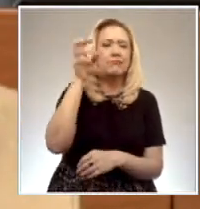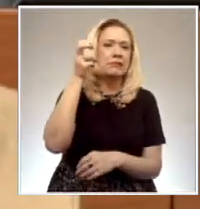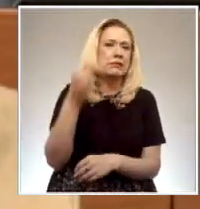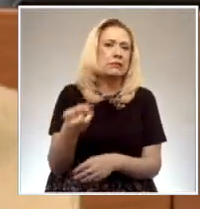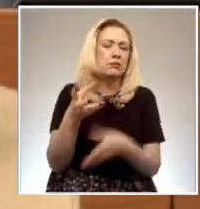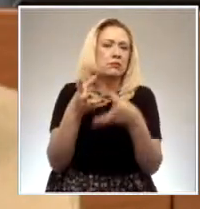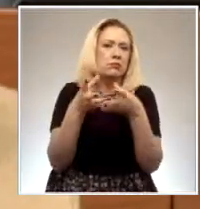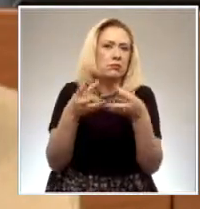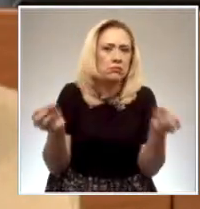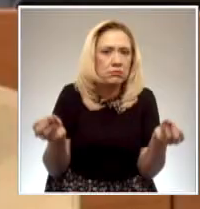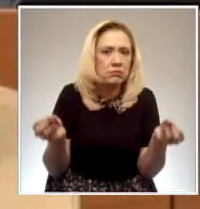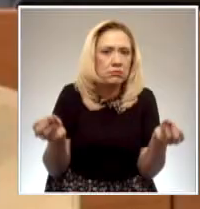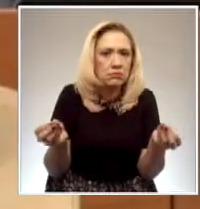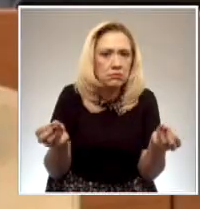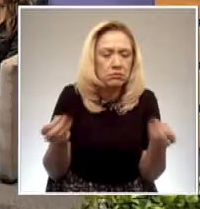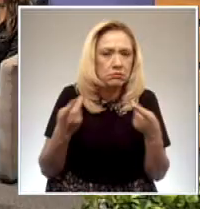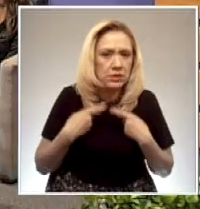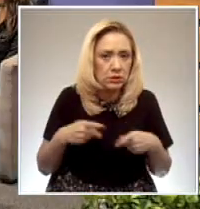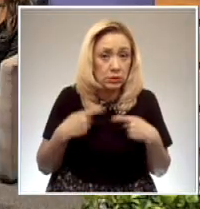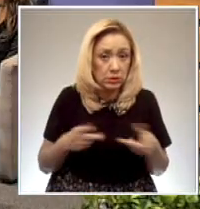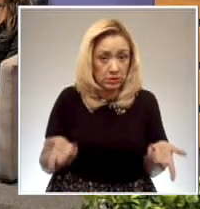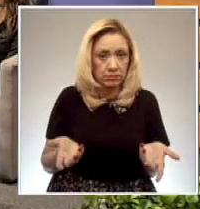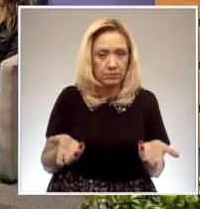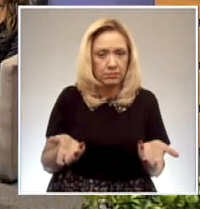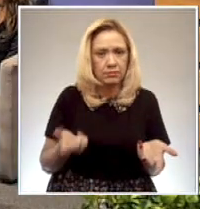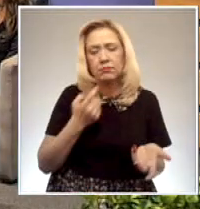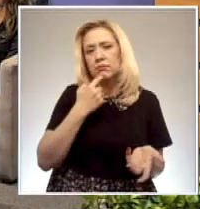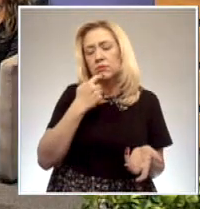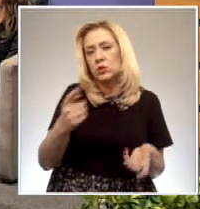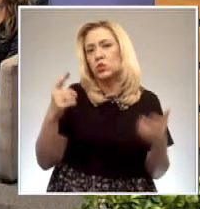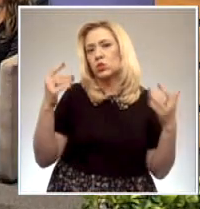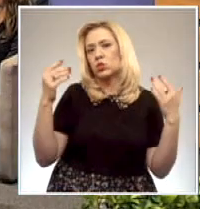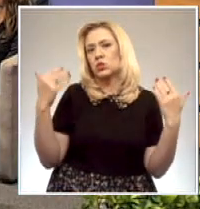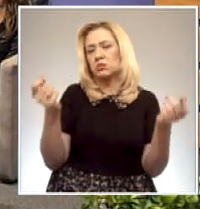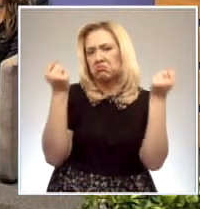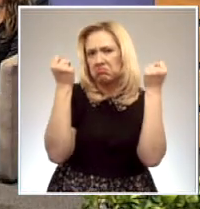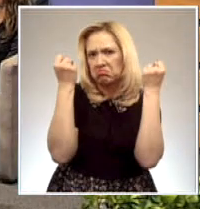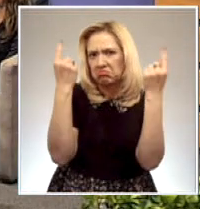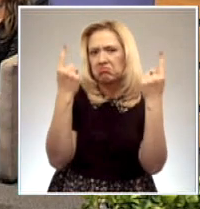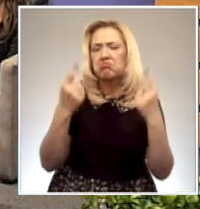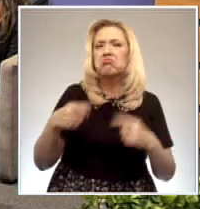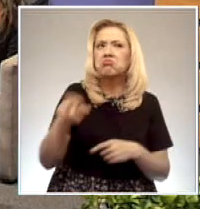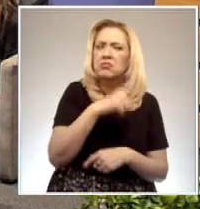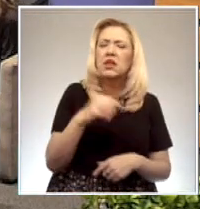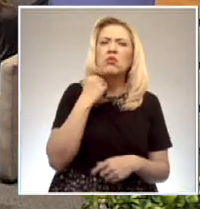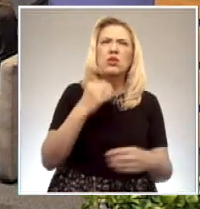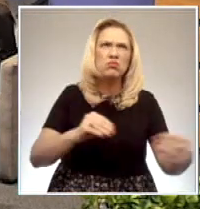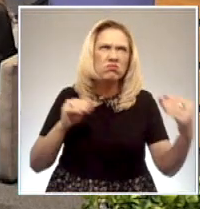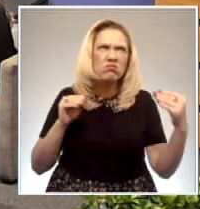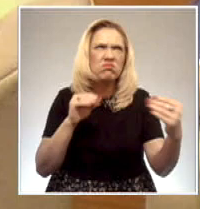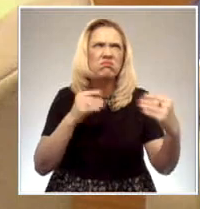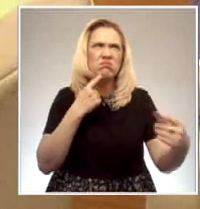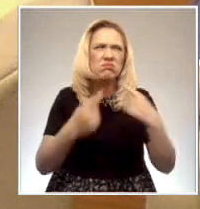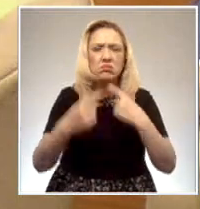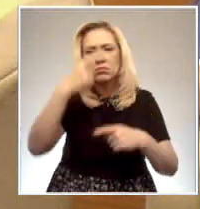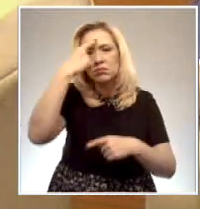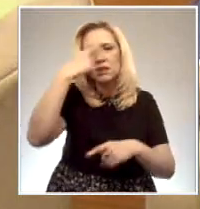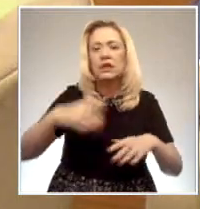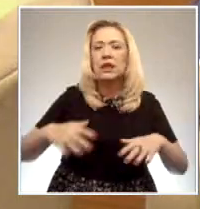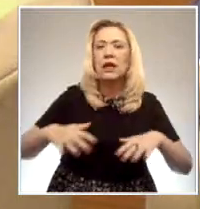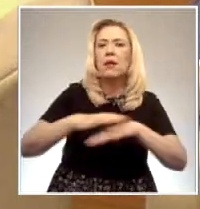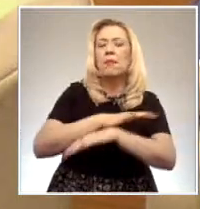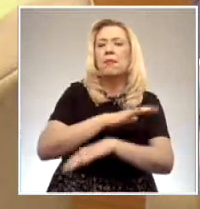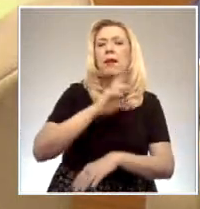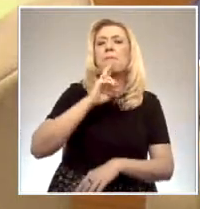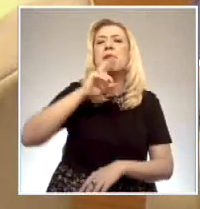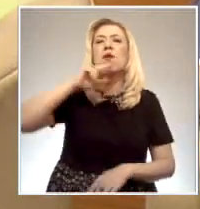persona que está desaparecida. Hizo un reconocimiento a la sociedad que litiga este tipo de problemas para cambiar